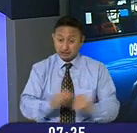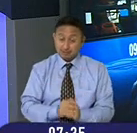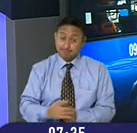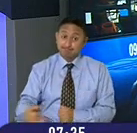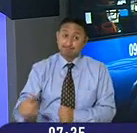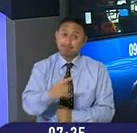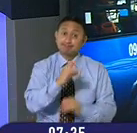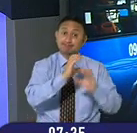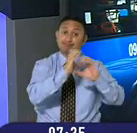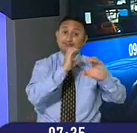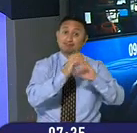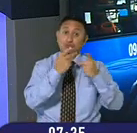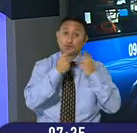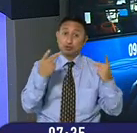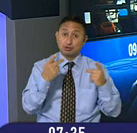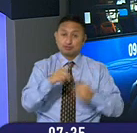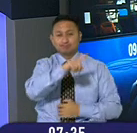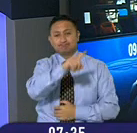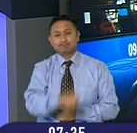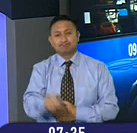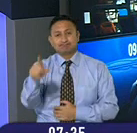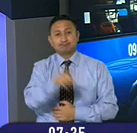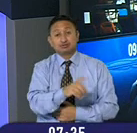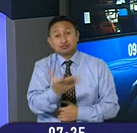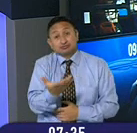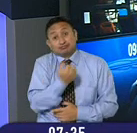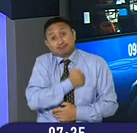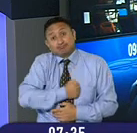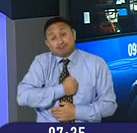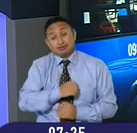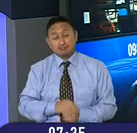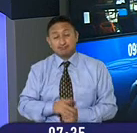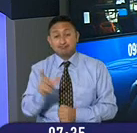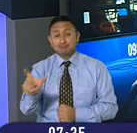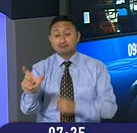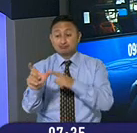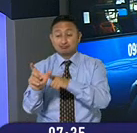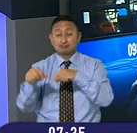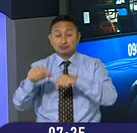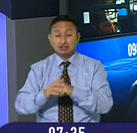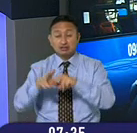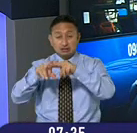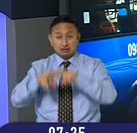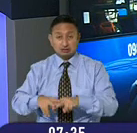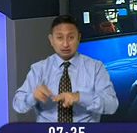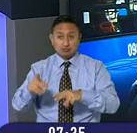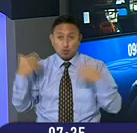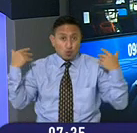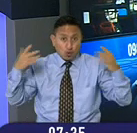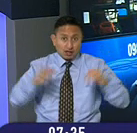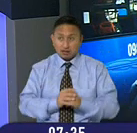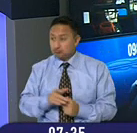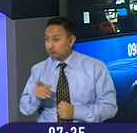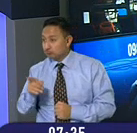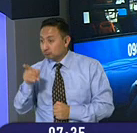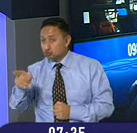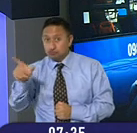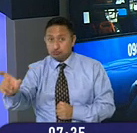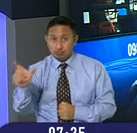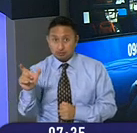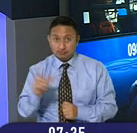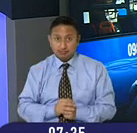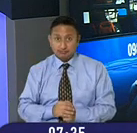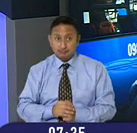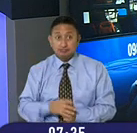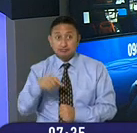de ingresar o viajar en las unidades de transporte público. Este documento será revisado de manera aleatoria. Además, se mantienen